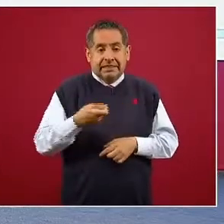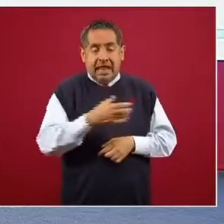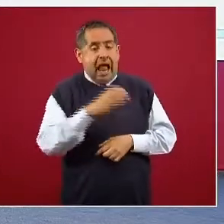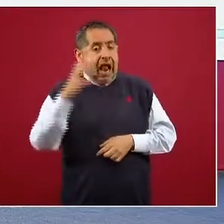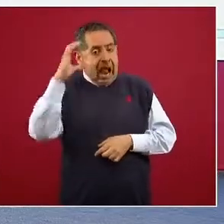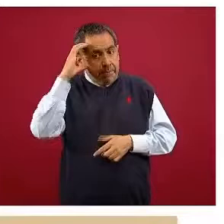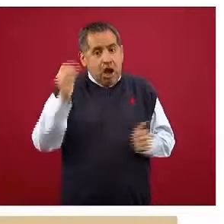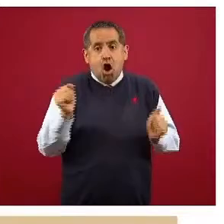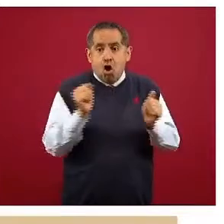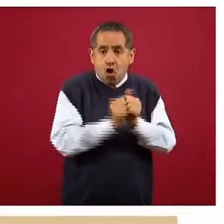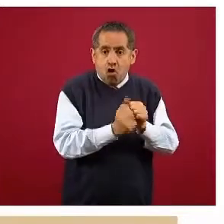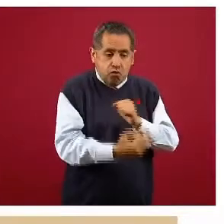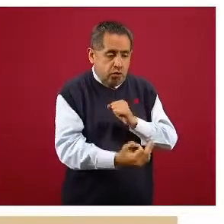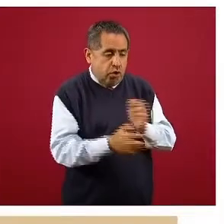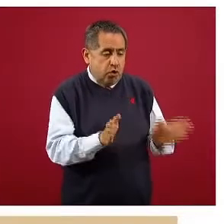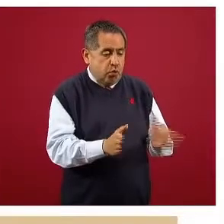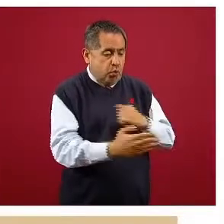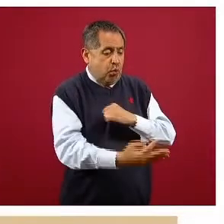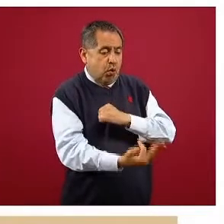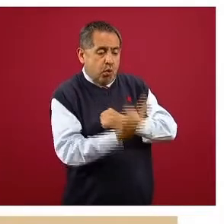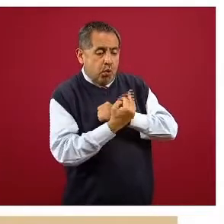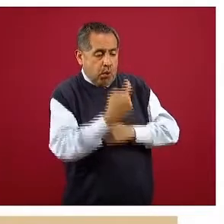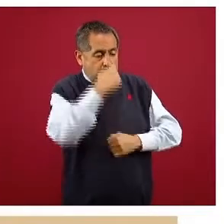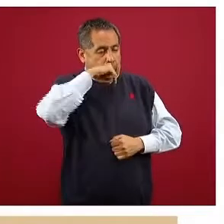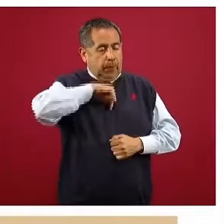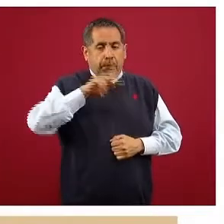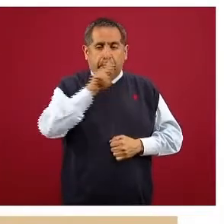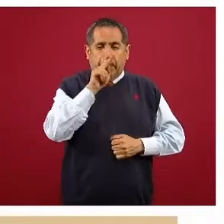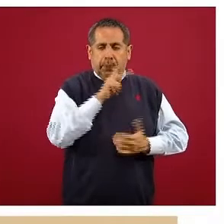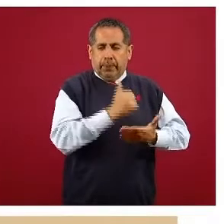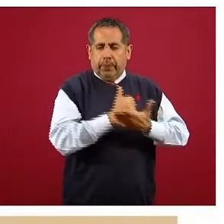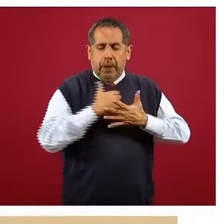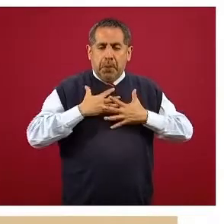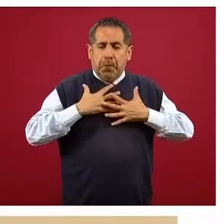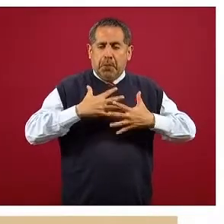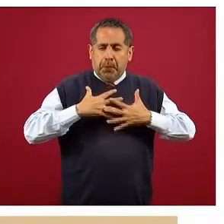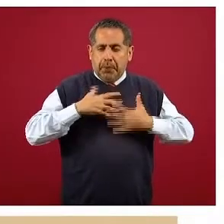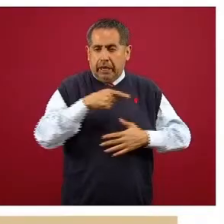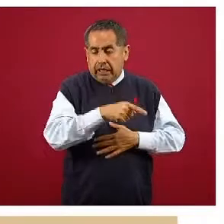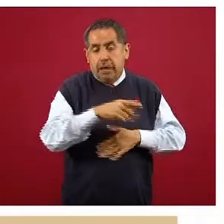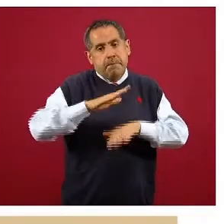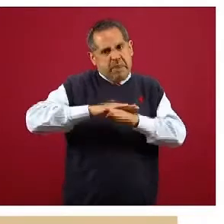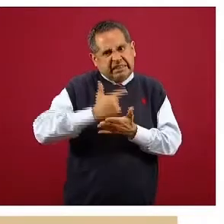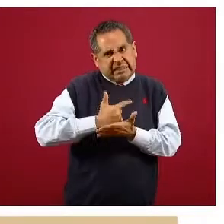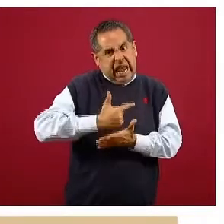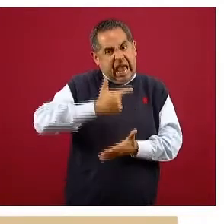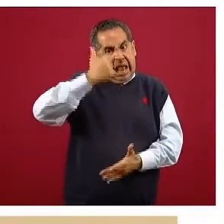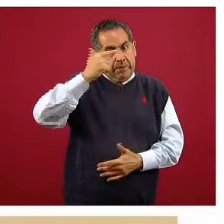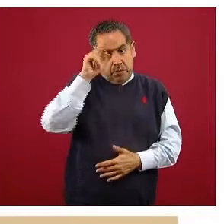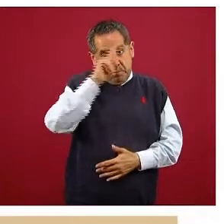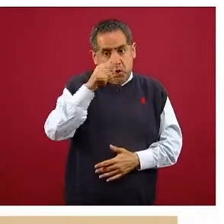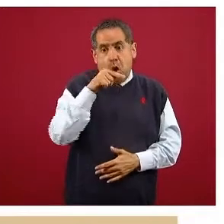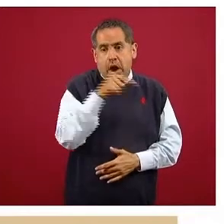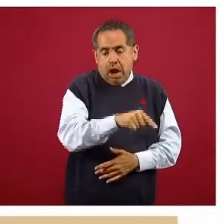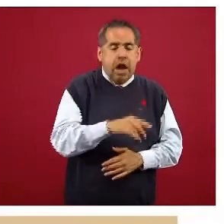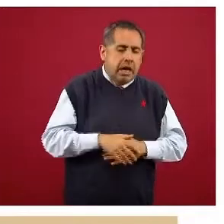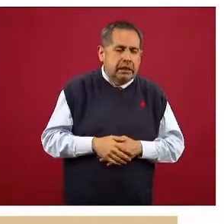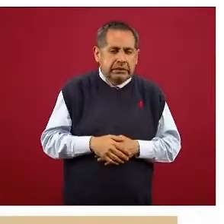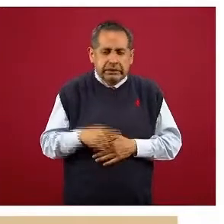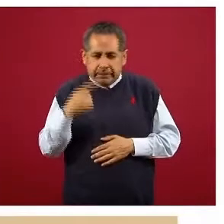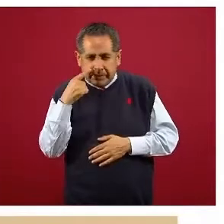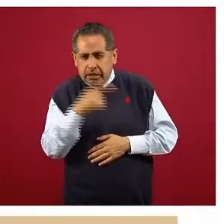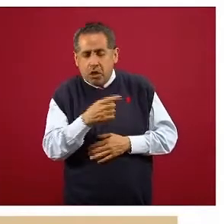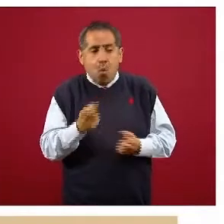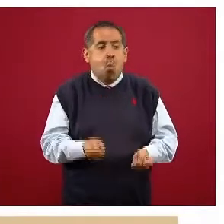con ventilador, ahora sí para los pacientes más críticos de la enfermedad, y aquí ya tenemos algunas semanas más o menos con este